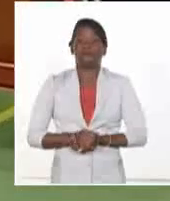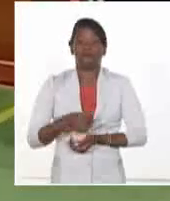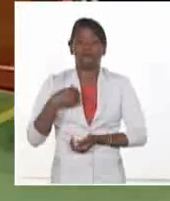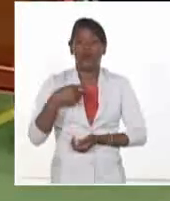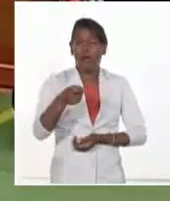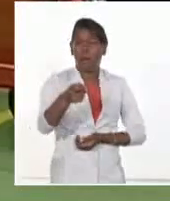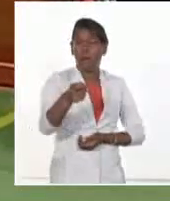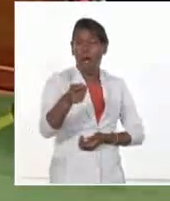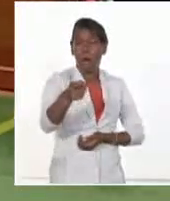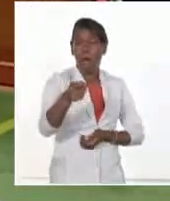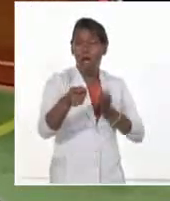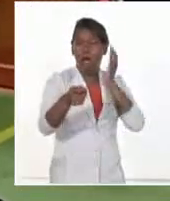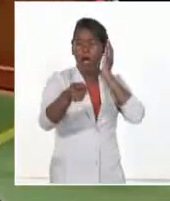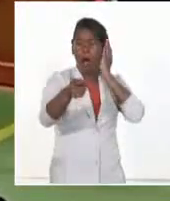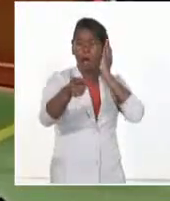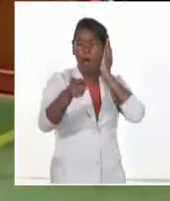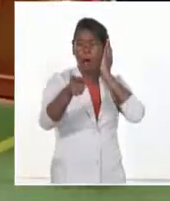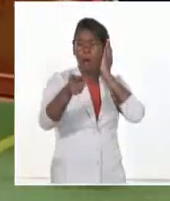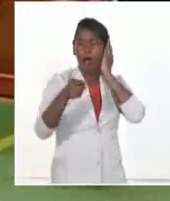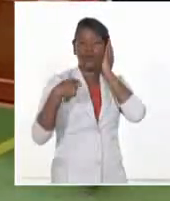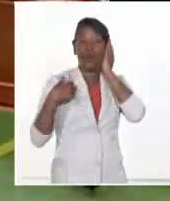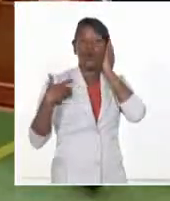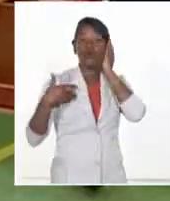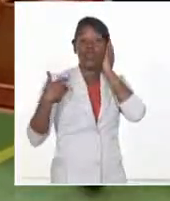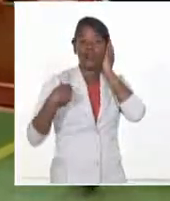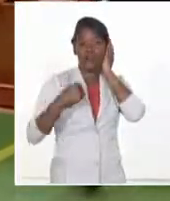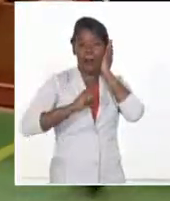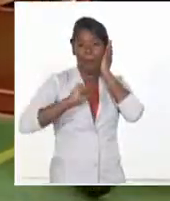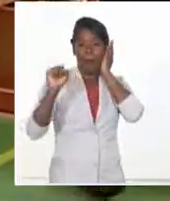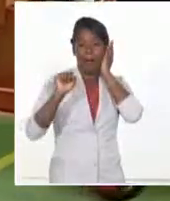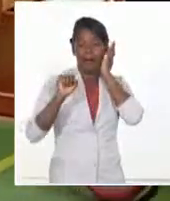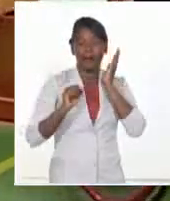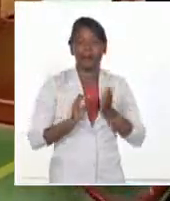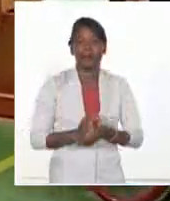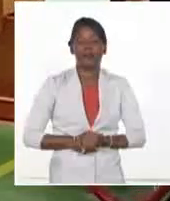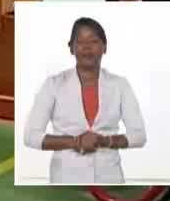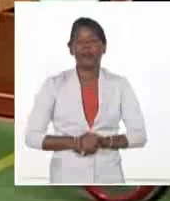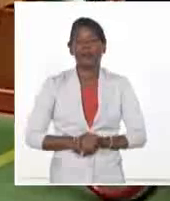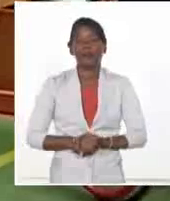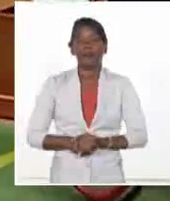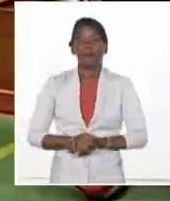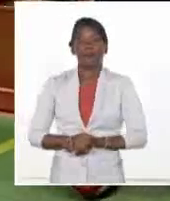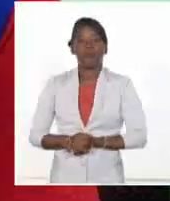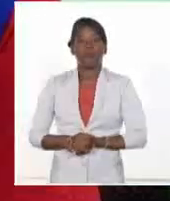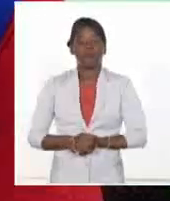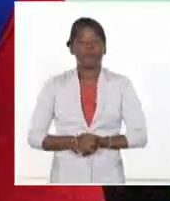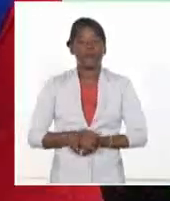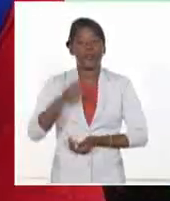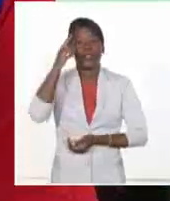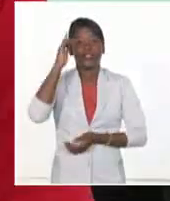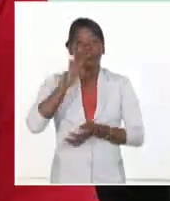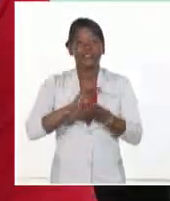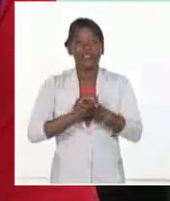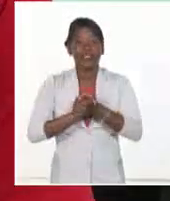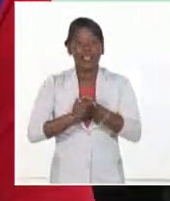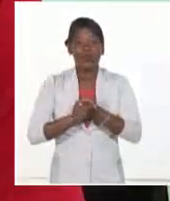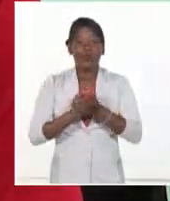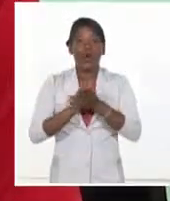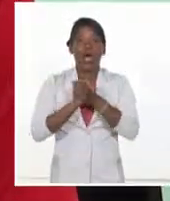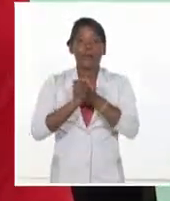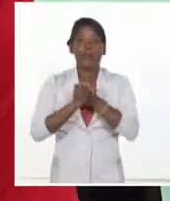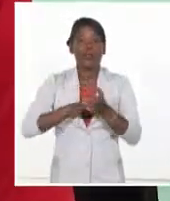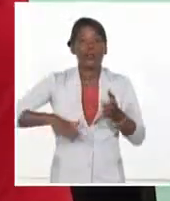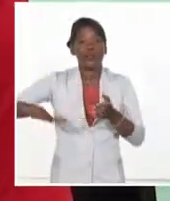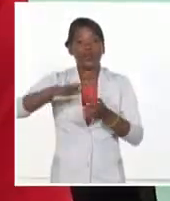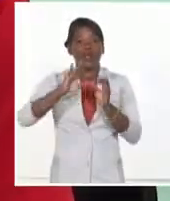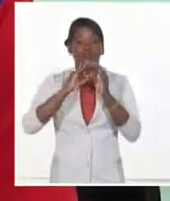como primera vez. Muy emocionada realmente con el trabajo. Bueno, un saludo para tu familia, para tus amigos allá en Matanzas. Sí, un